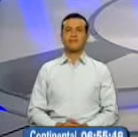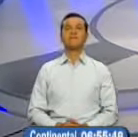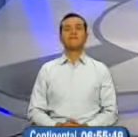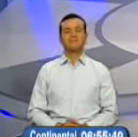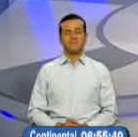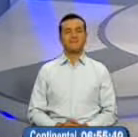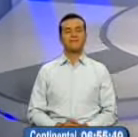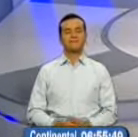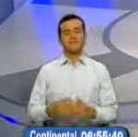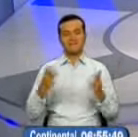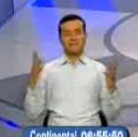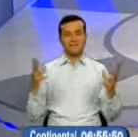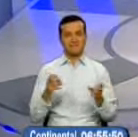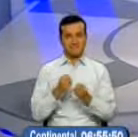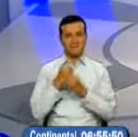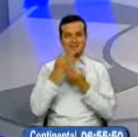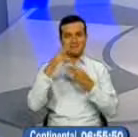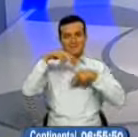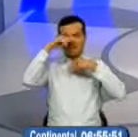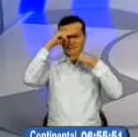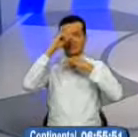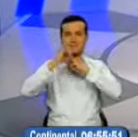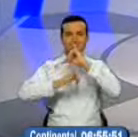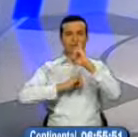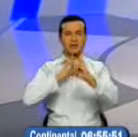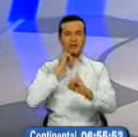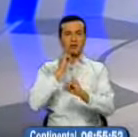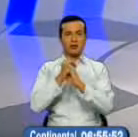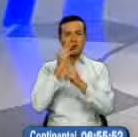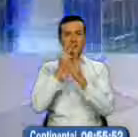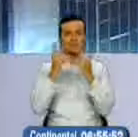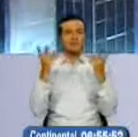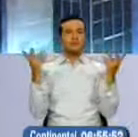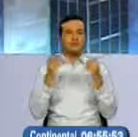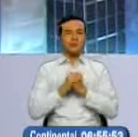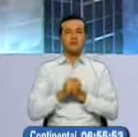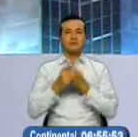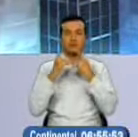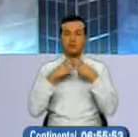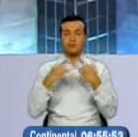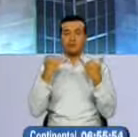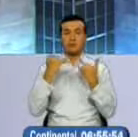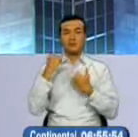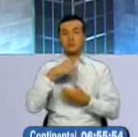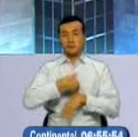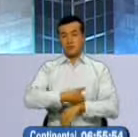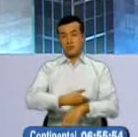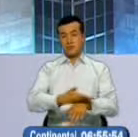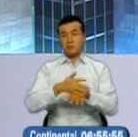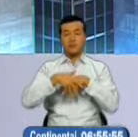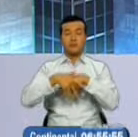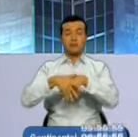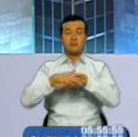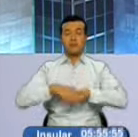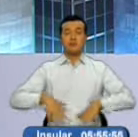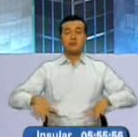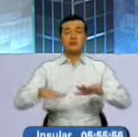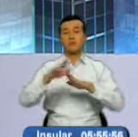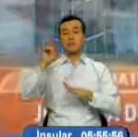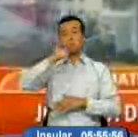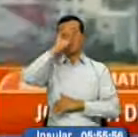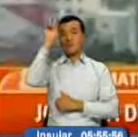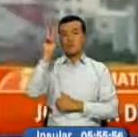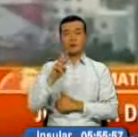De inmediato, un breve repaso por las noticias más importantes del acontecer internacional. Le contamos a esta hora que jornada de movilizaciones se vivió en